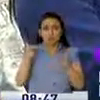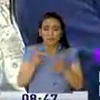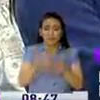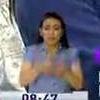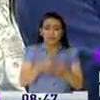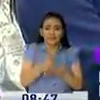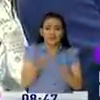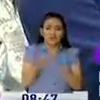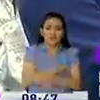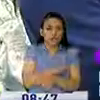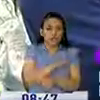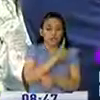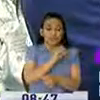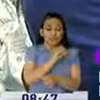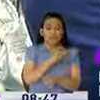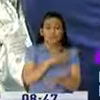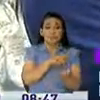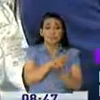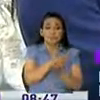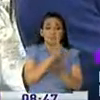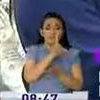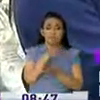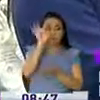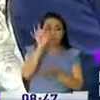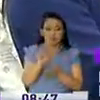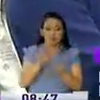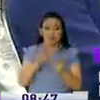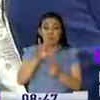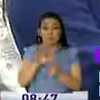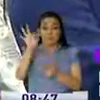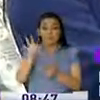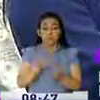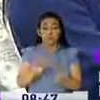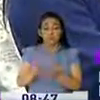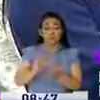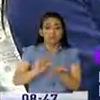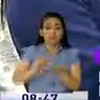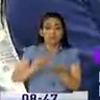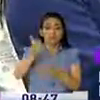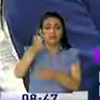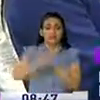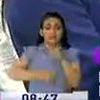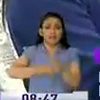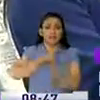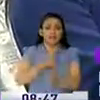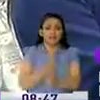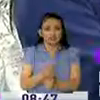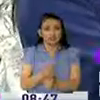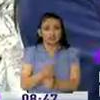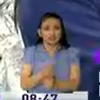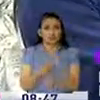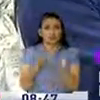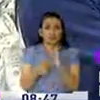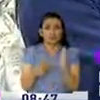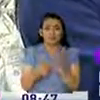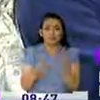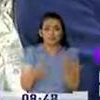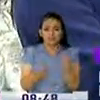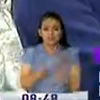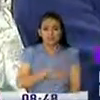del 100% el 50% del IMP. Y el otro 50% usted puede pagar a 10 años en los impuestos prediales. Entonces,